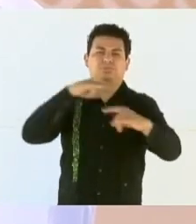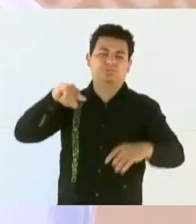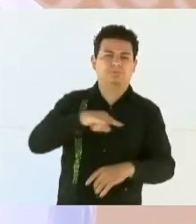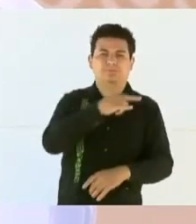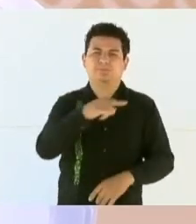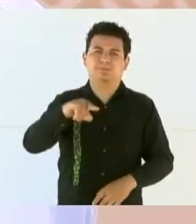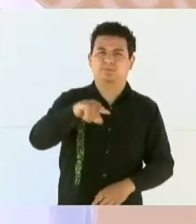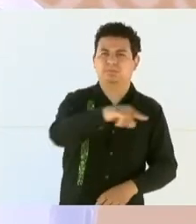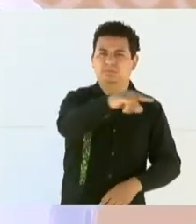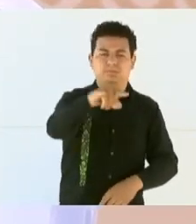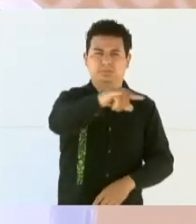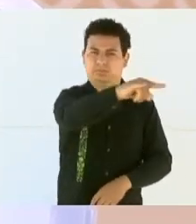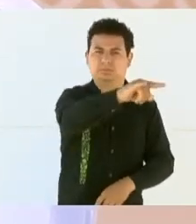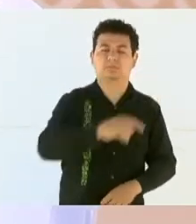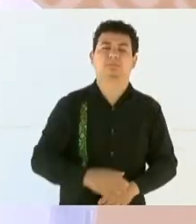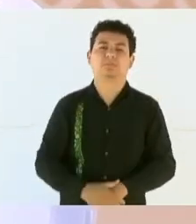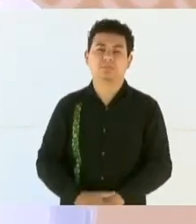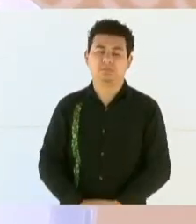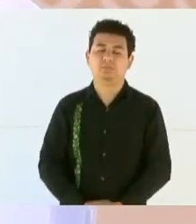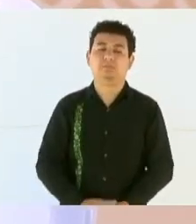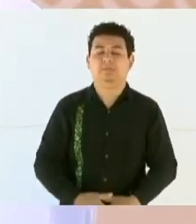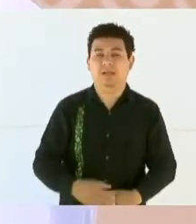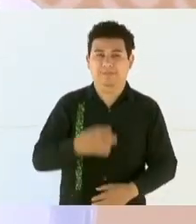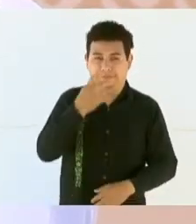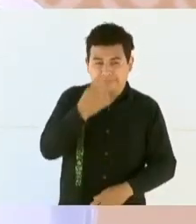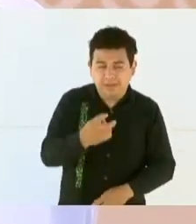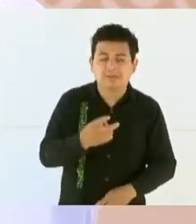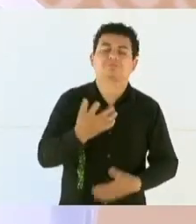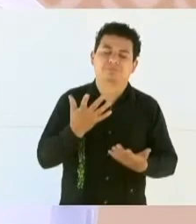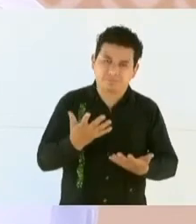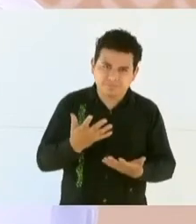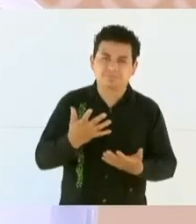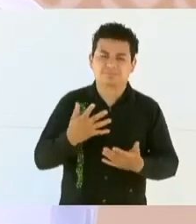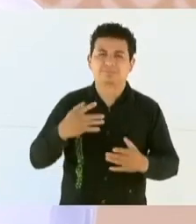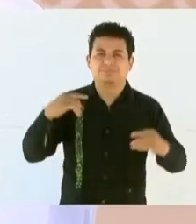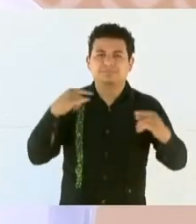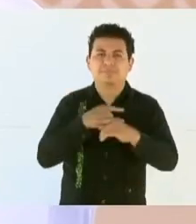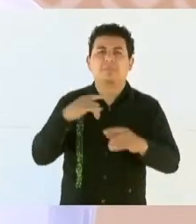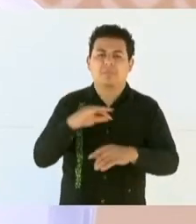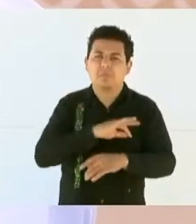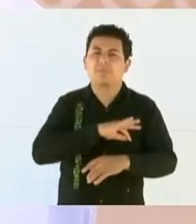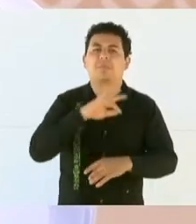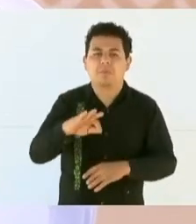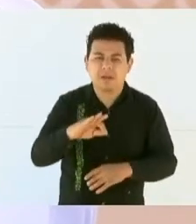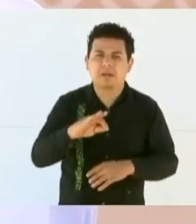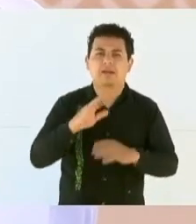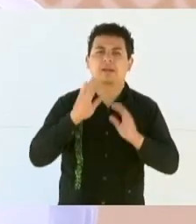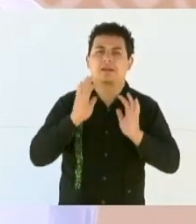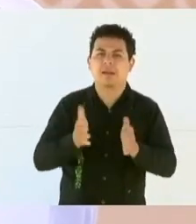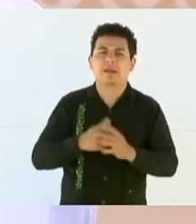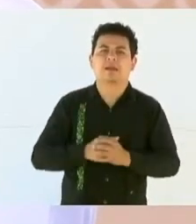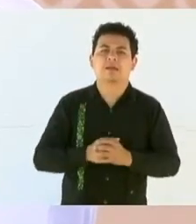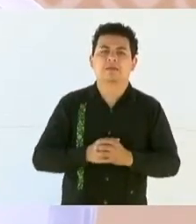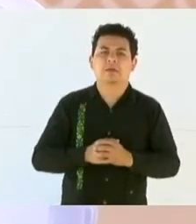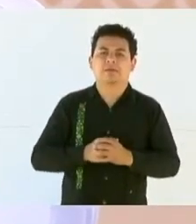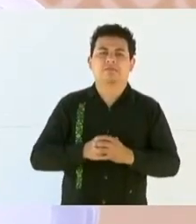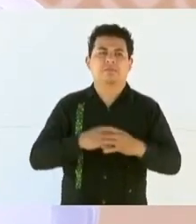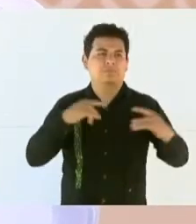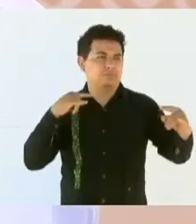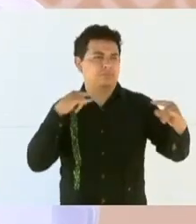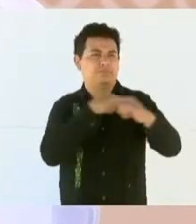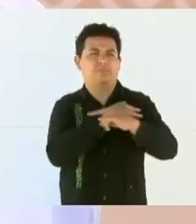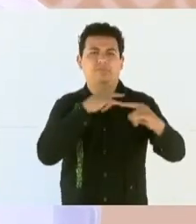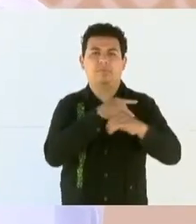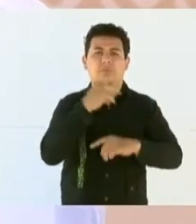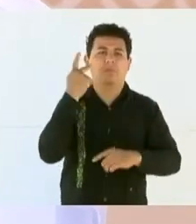Con este camino, en su momento, nos permitirá conectarnos con la supercarretera